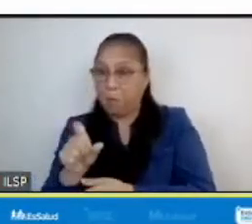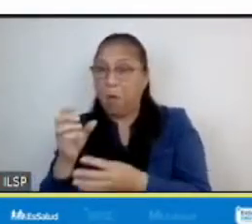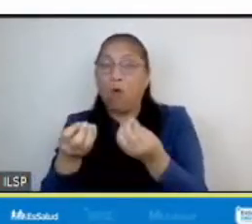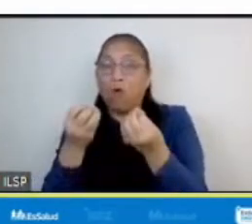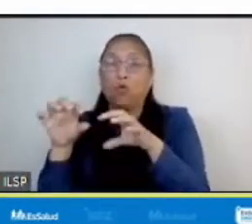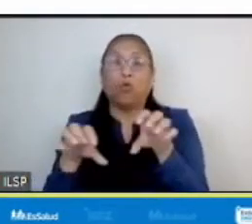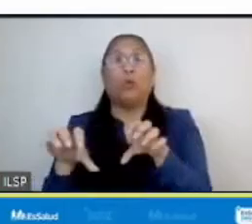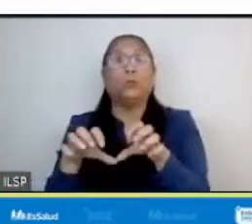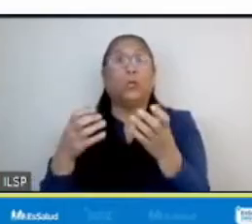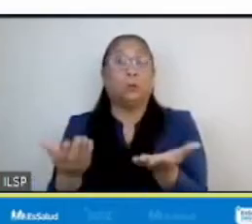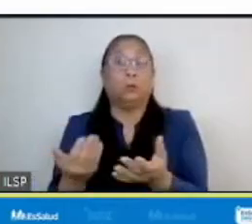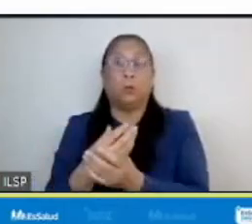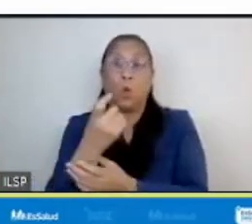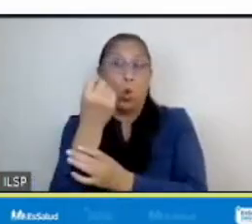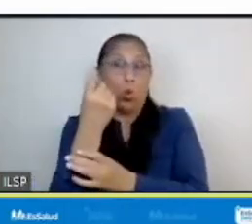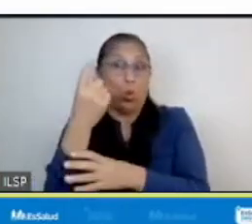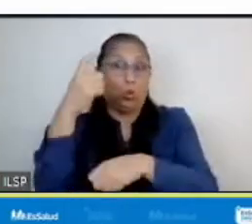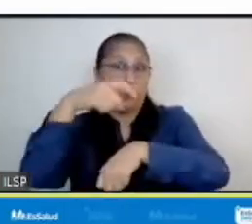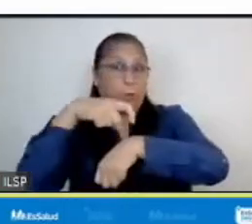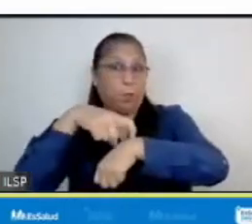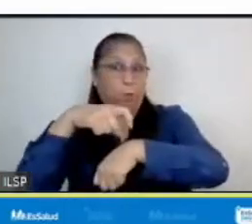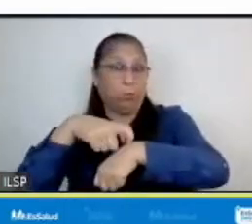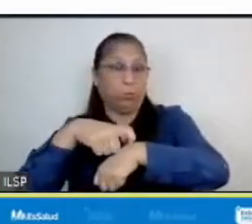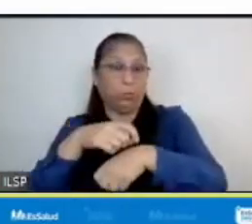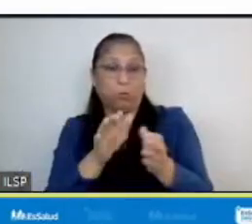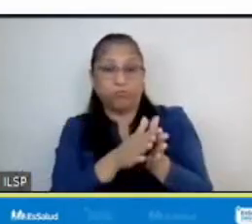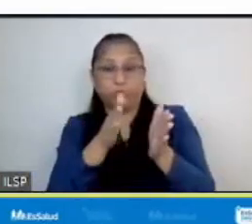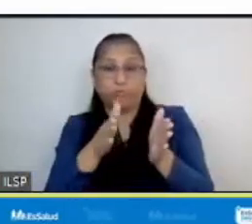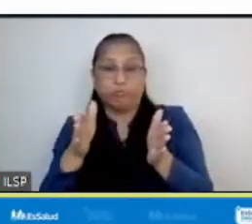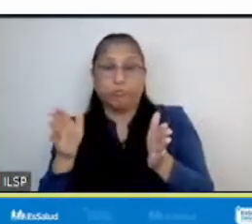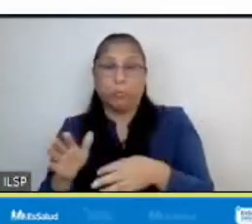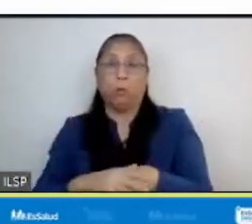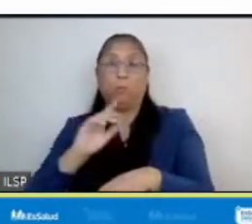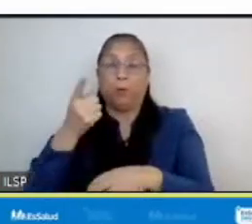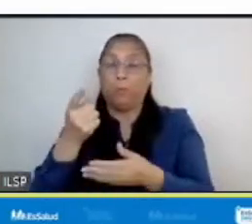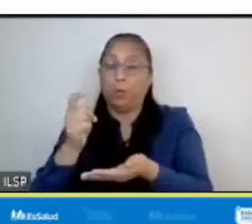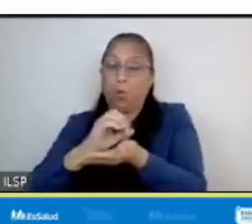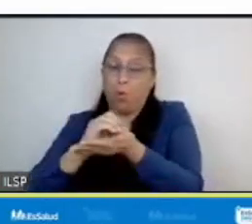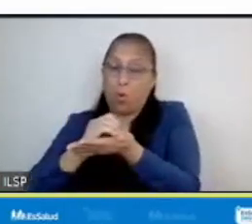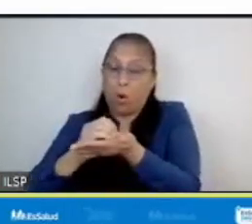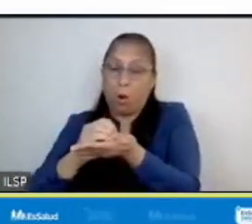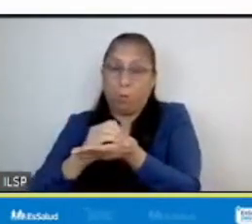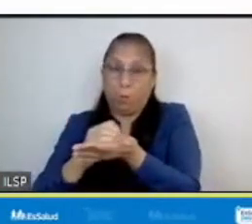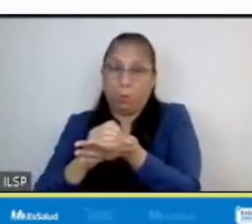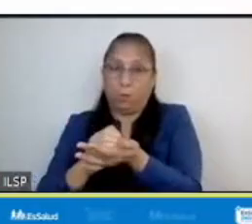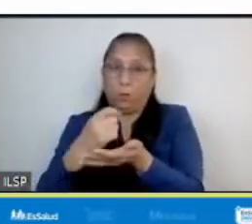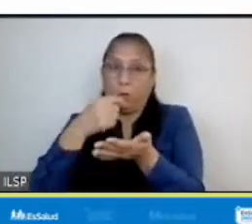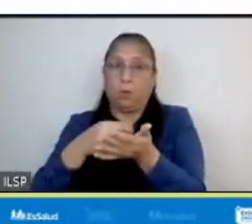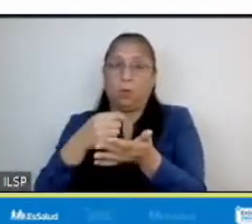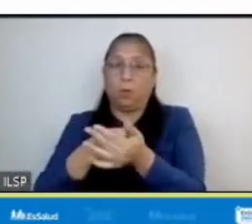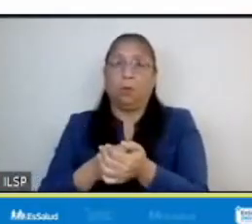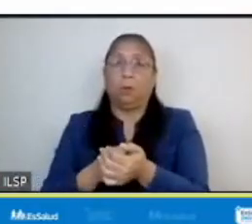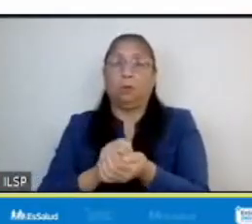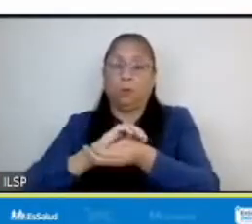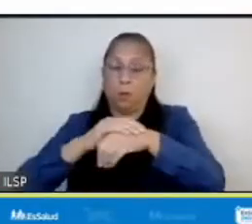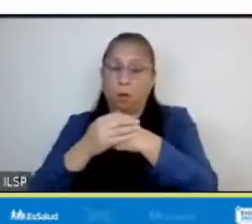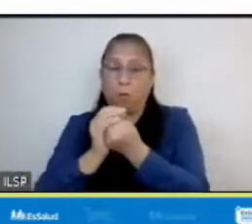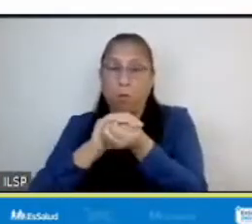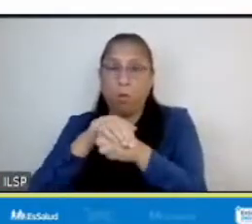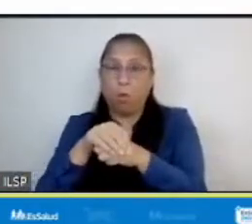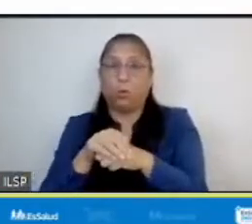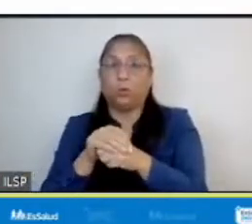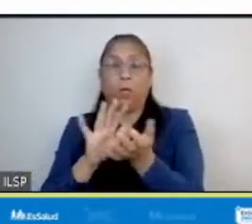Son 11 momentos en realidad, en el cual uno primero se pone el jabón, obviamente ya se mojó las manos primero, ¿no? Se pone el jabón, se lava